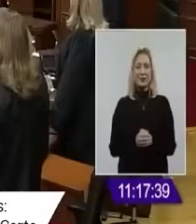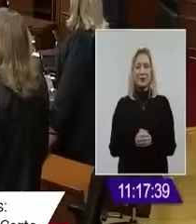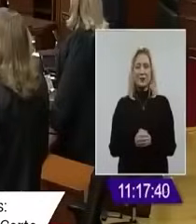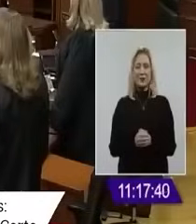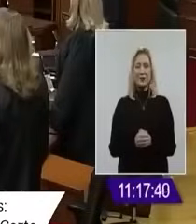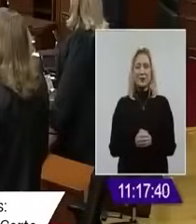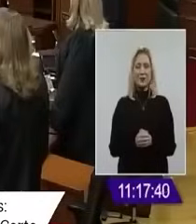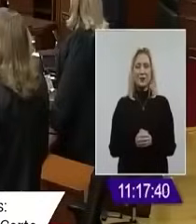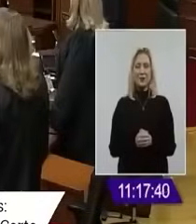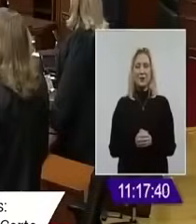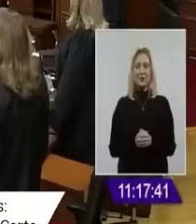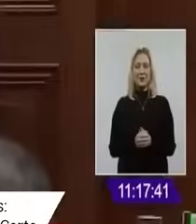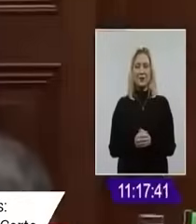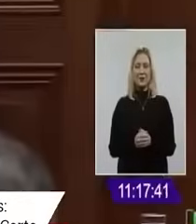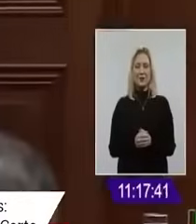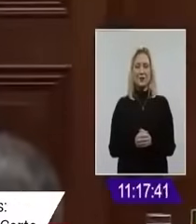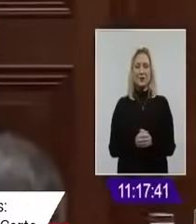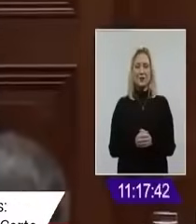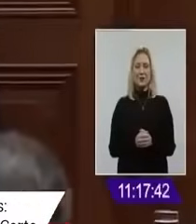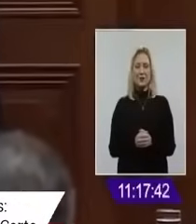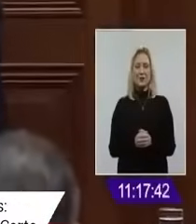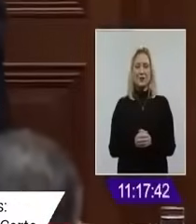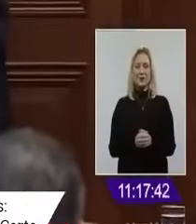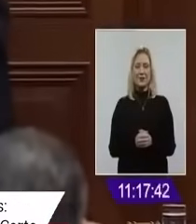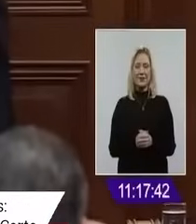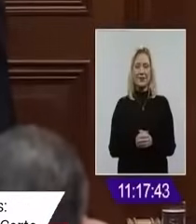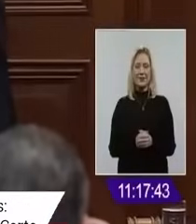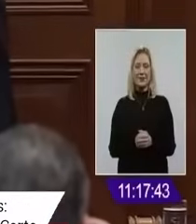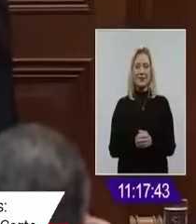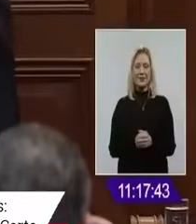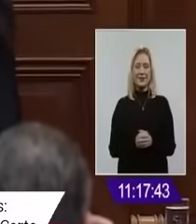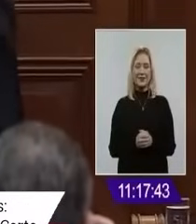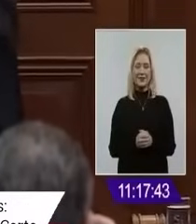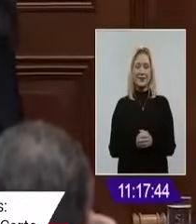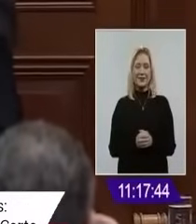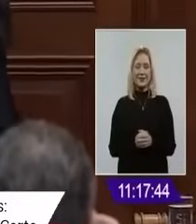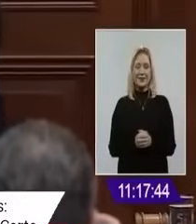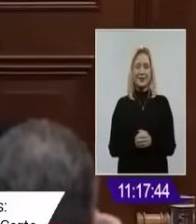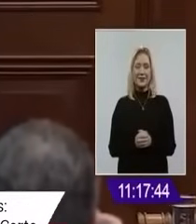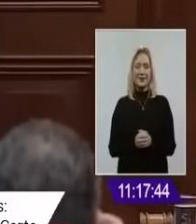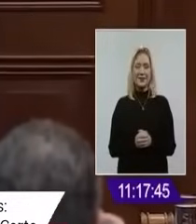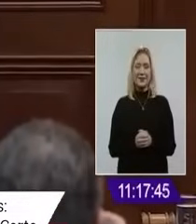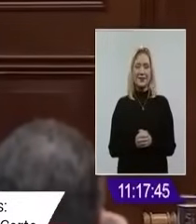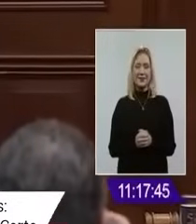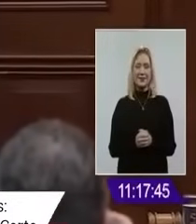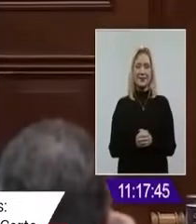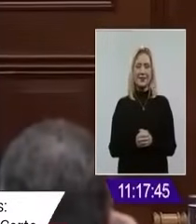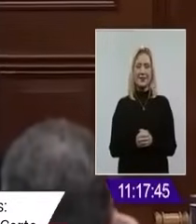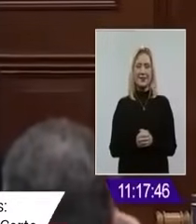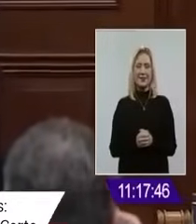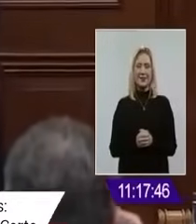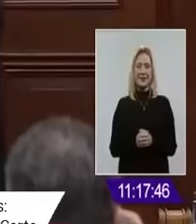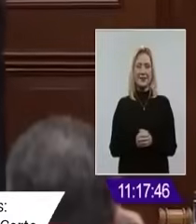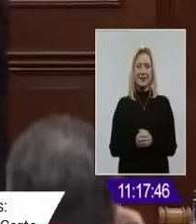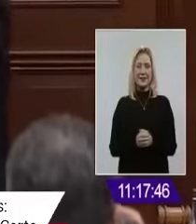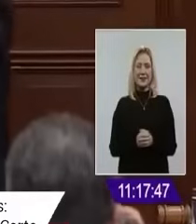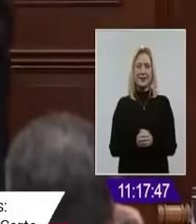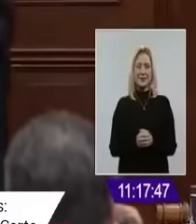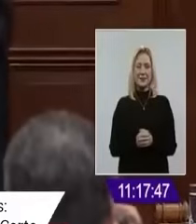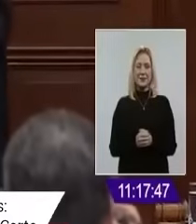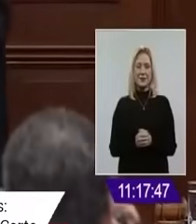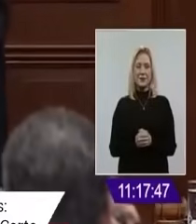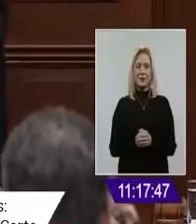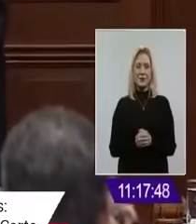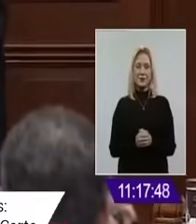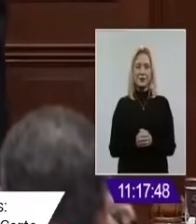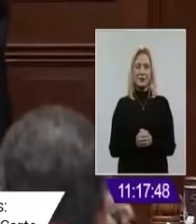del asunto y se ha convertido este mecanismo en una manera para liberar pues